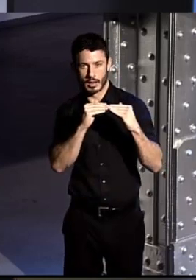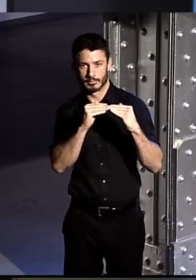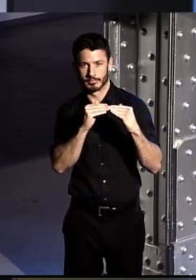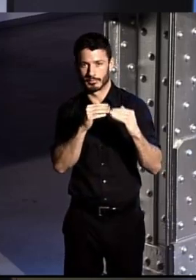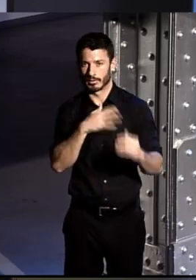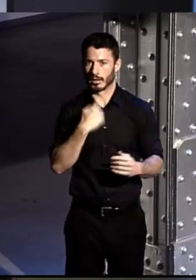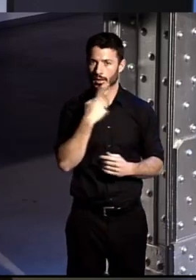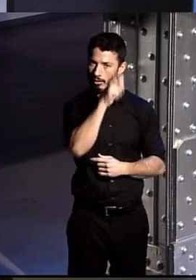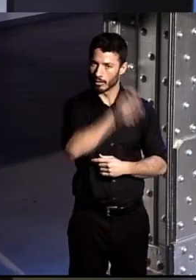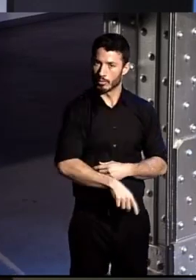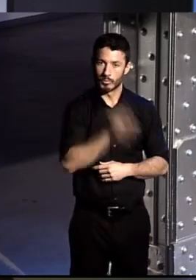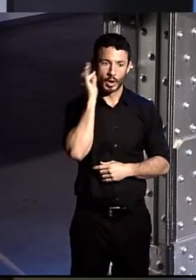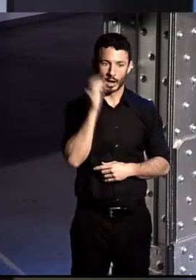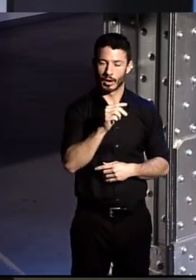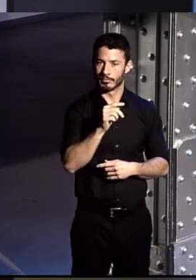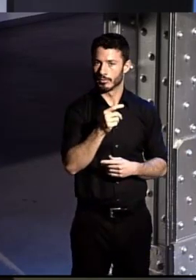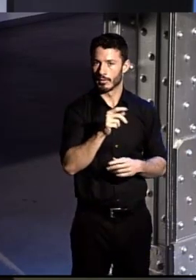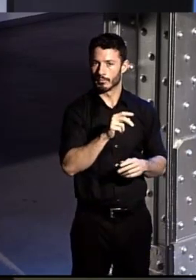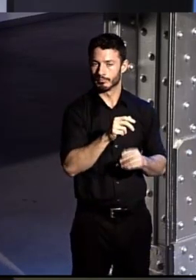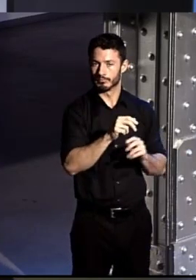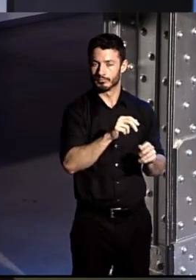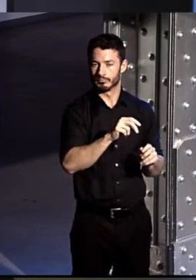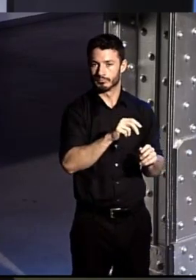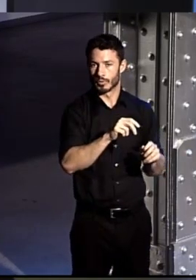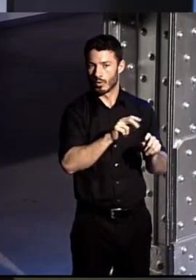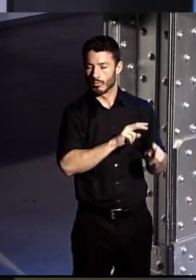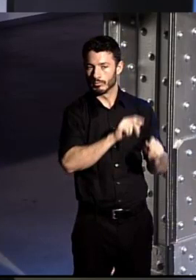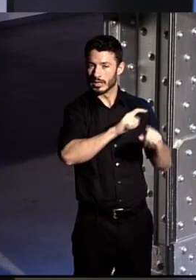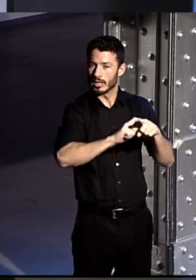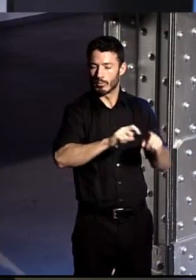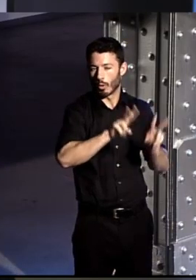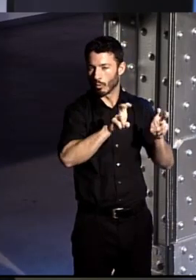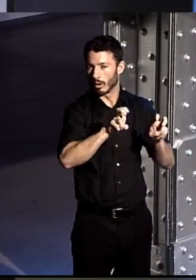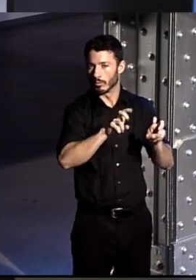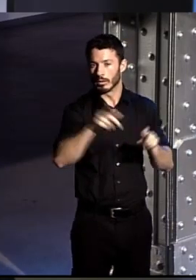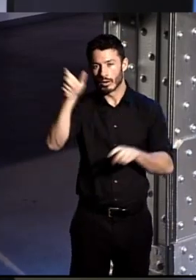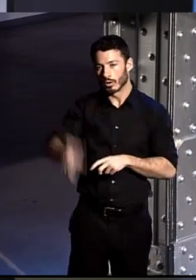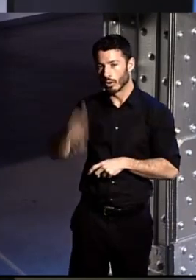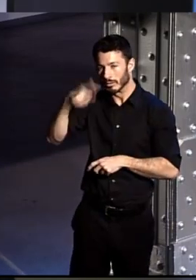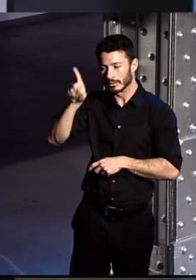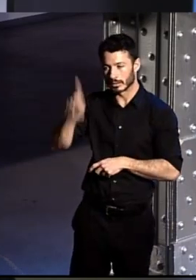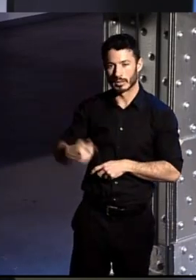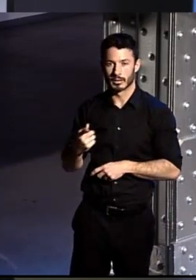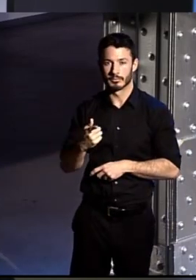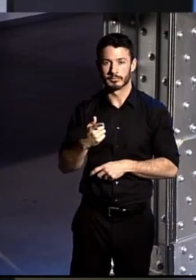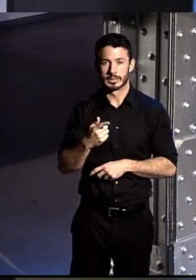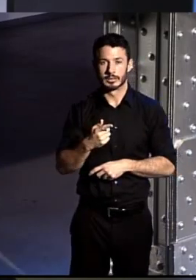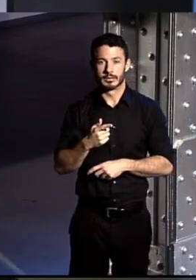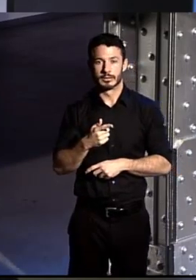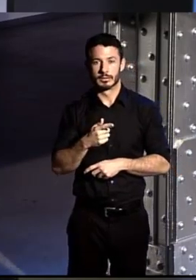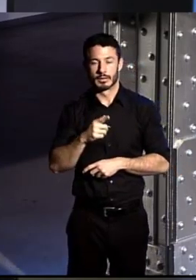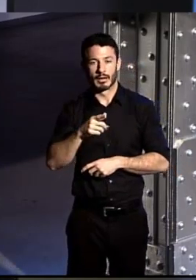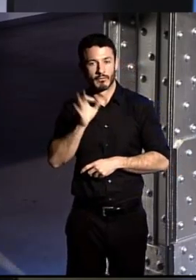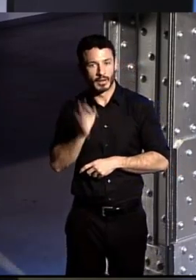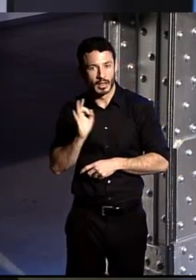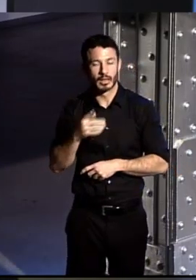nueva mujer, hay un nuevo hombre. Y sin embargo, es cierto que hay personajes misóginos como Queraván, el testarudo, Zambunco